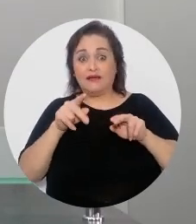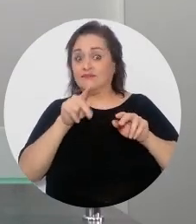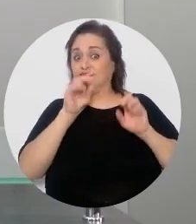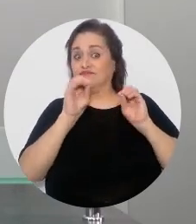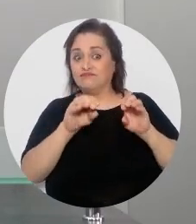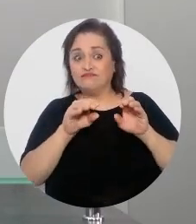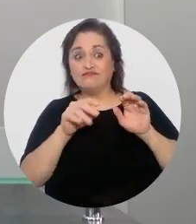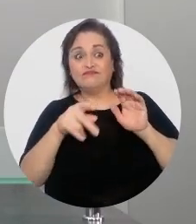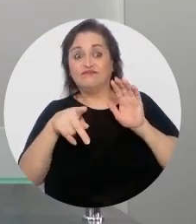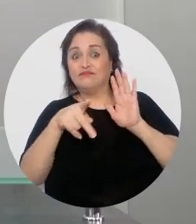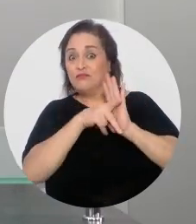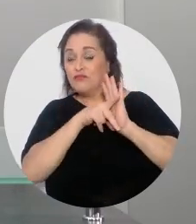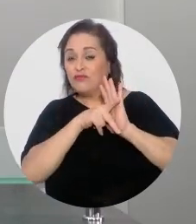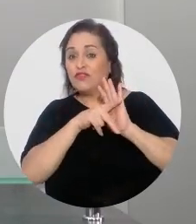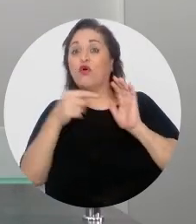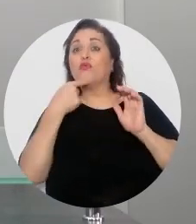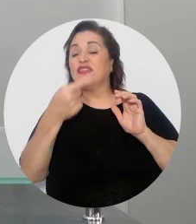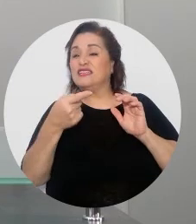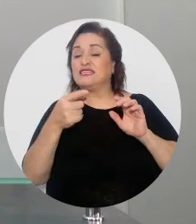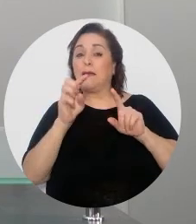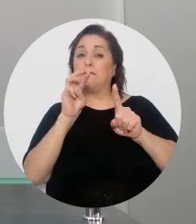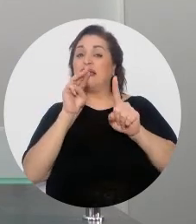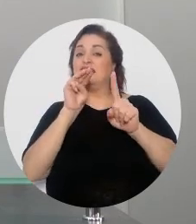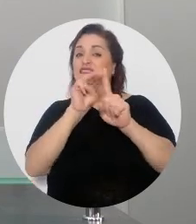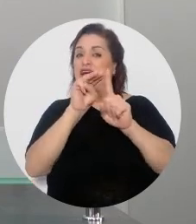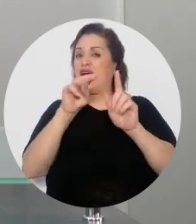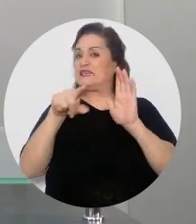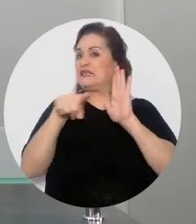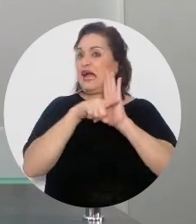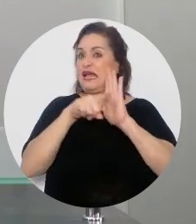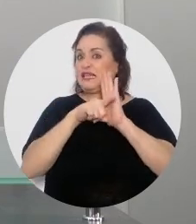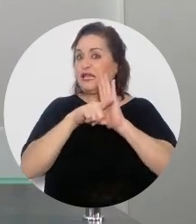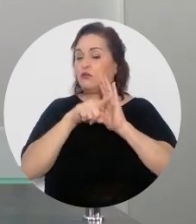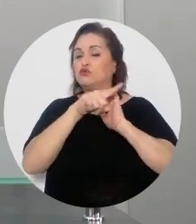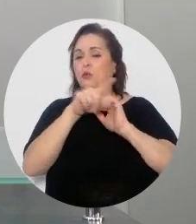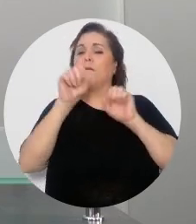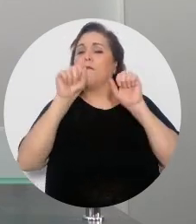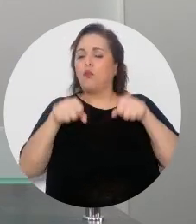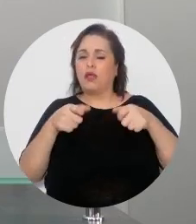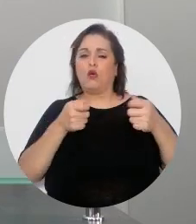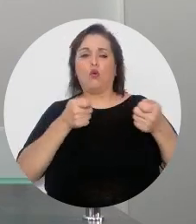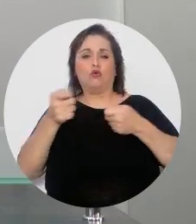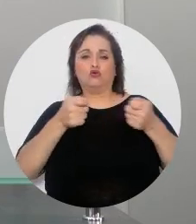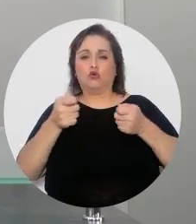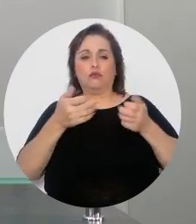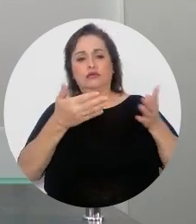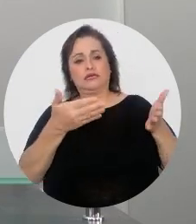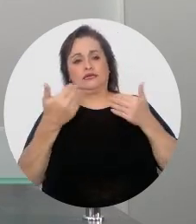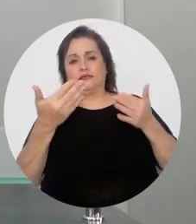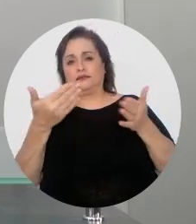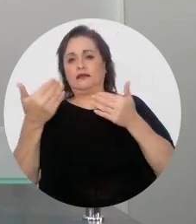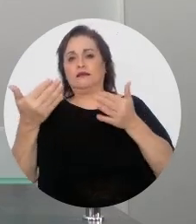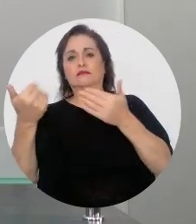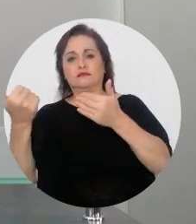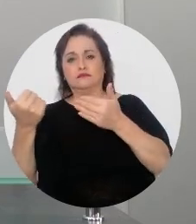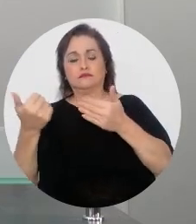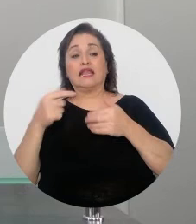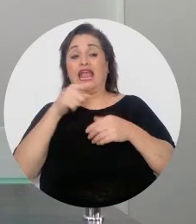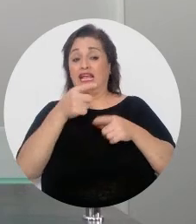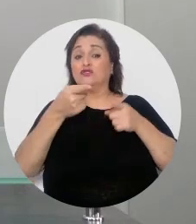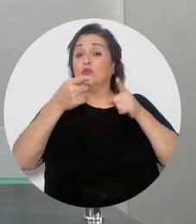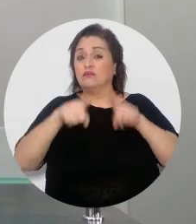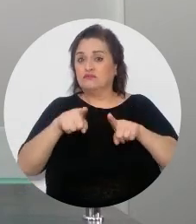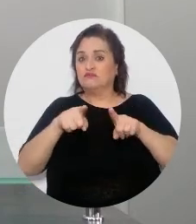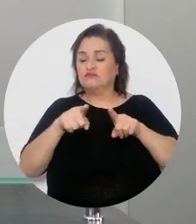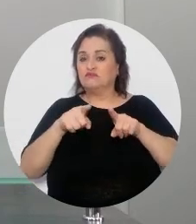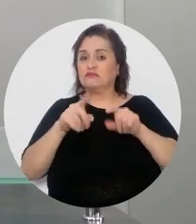Finalmente, la propaganda electoral con mensajes ofensivos puede ser objeto de control y eventualmente